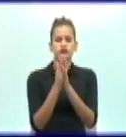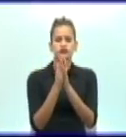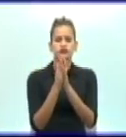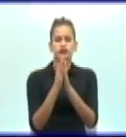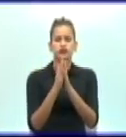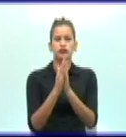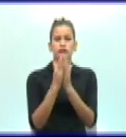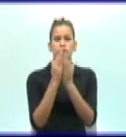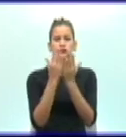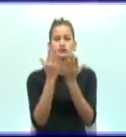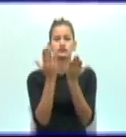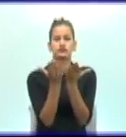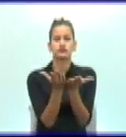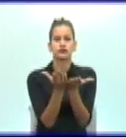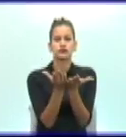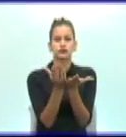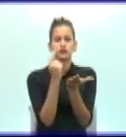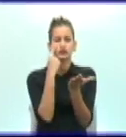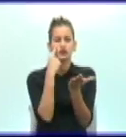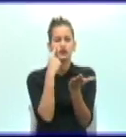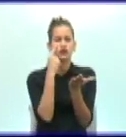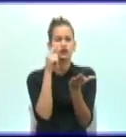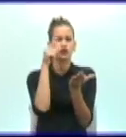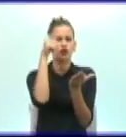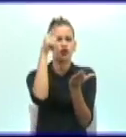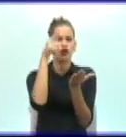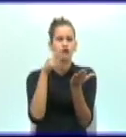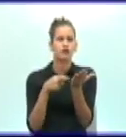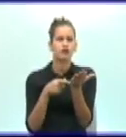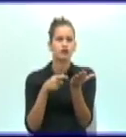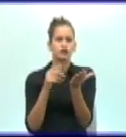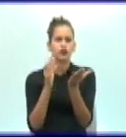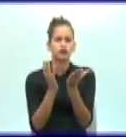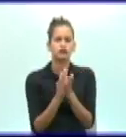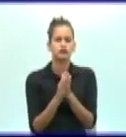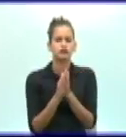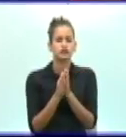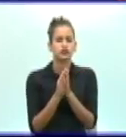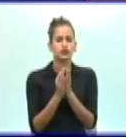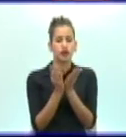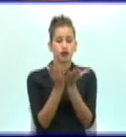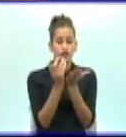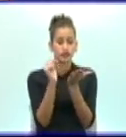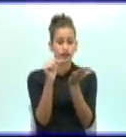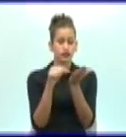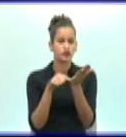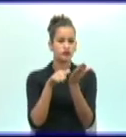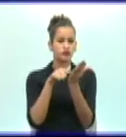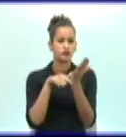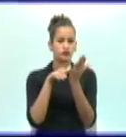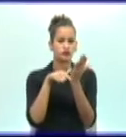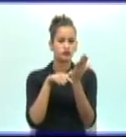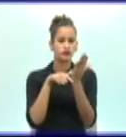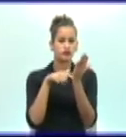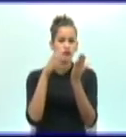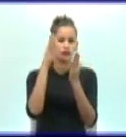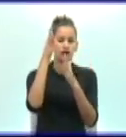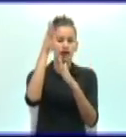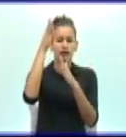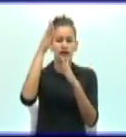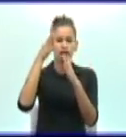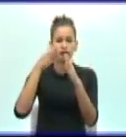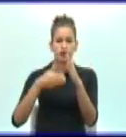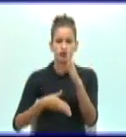desplegar y ha quedado una marca por el doblez. Por ese doblez voy a trazar una